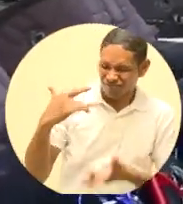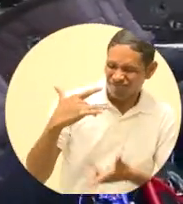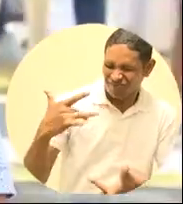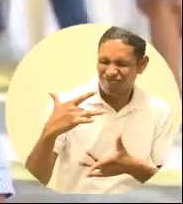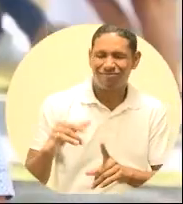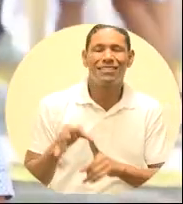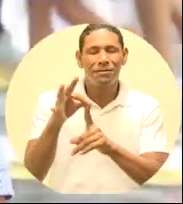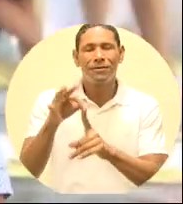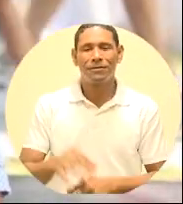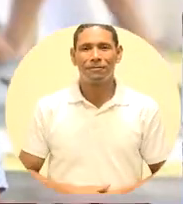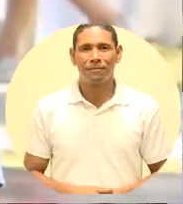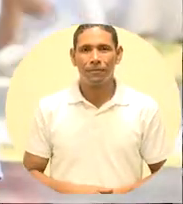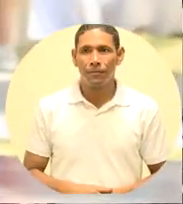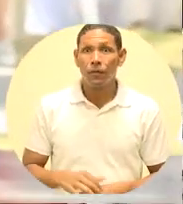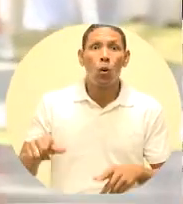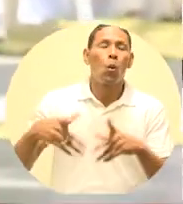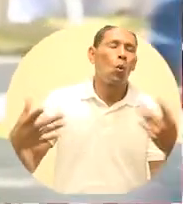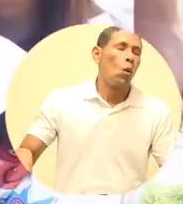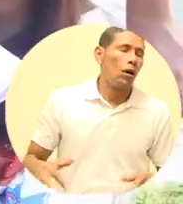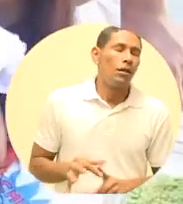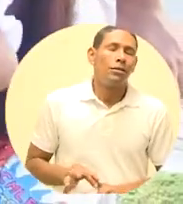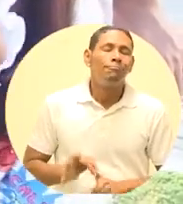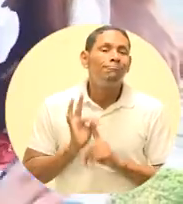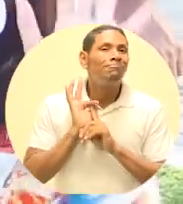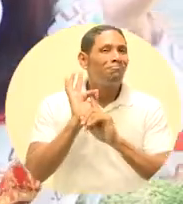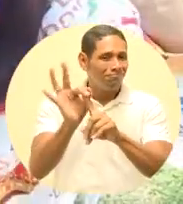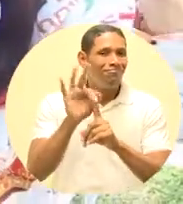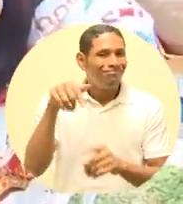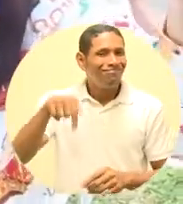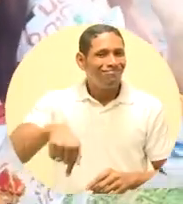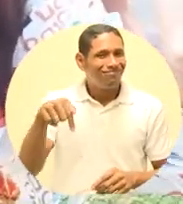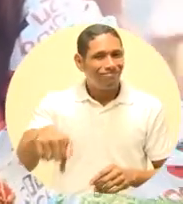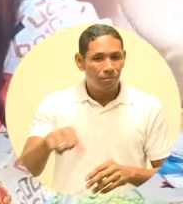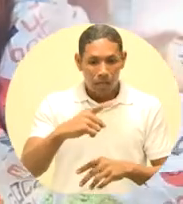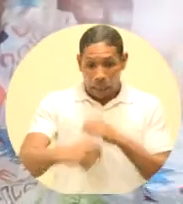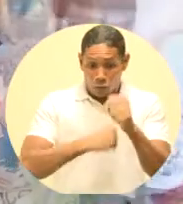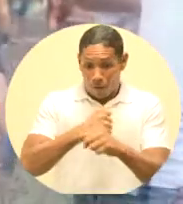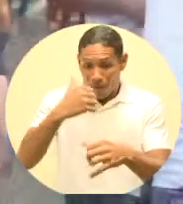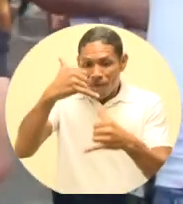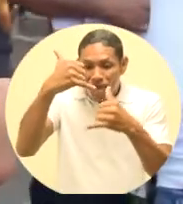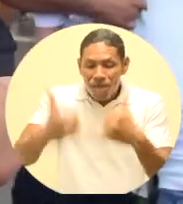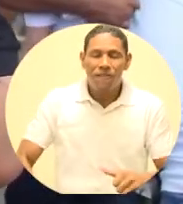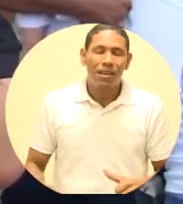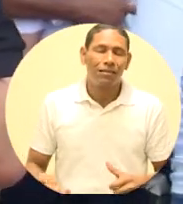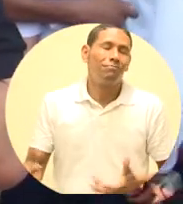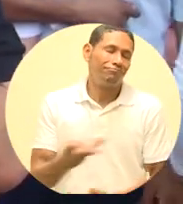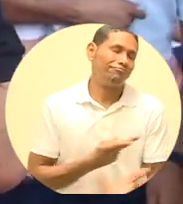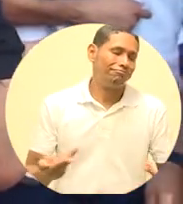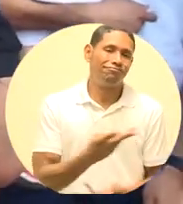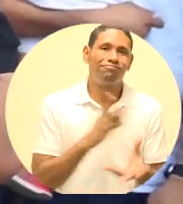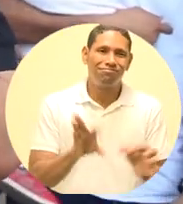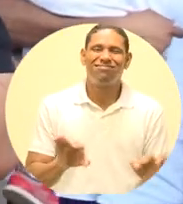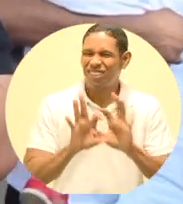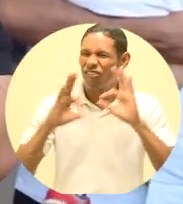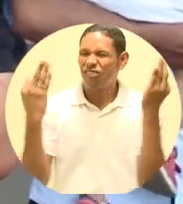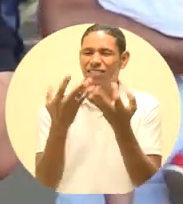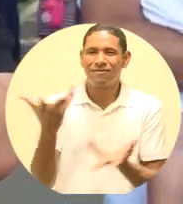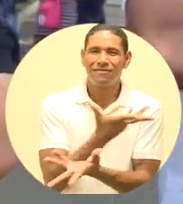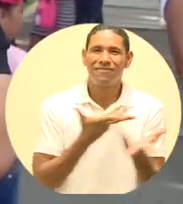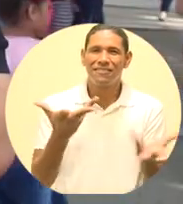sorpresas y muchos regalos. Un espacio especial para compartir en esta fin de año, esta